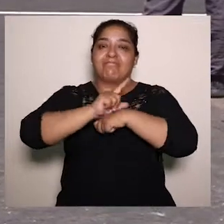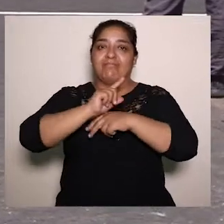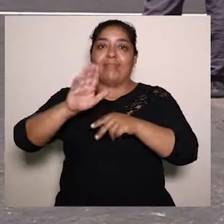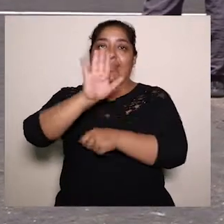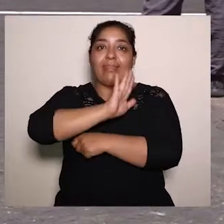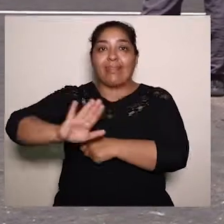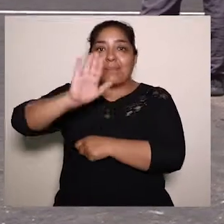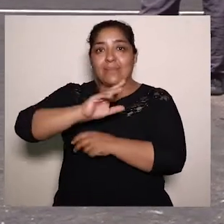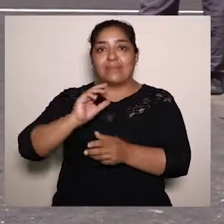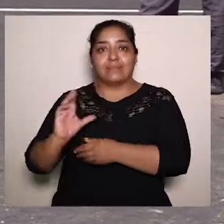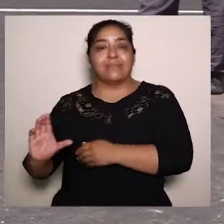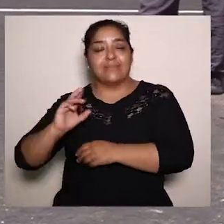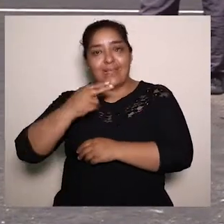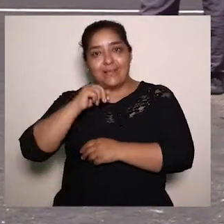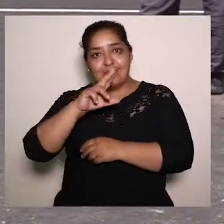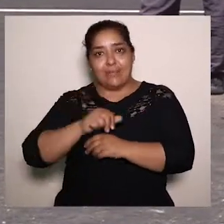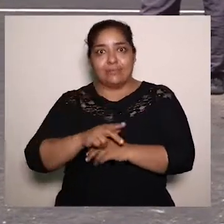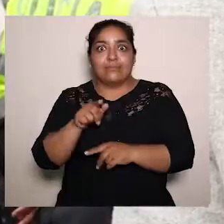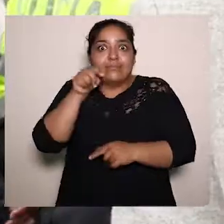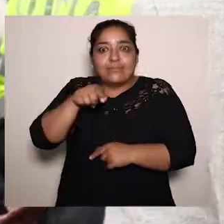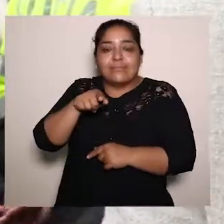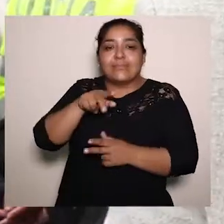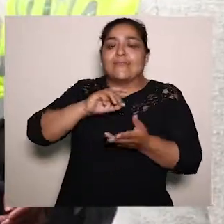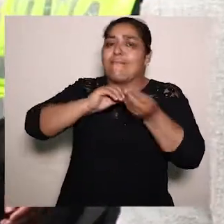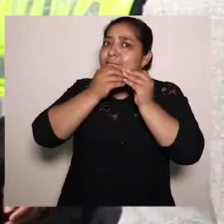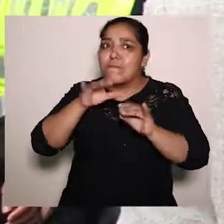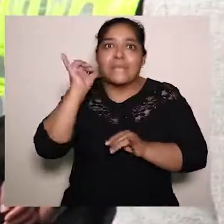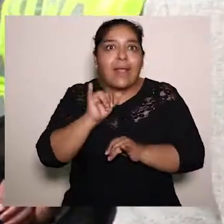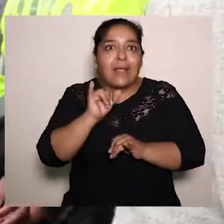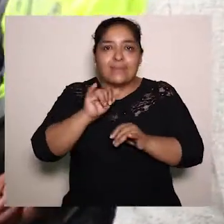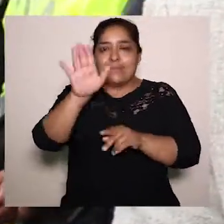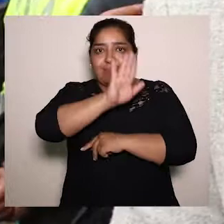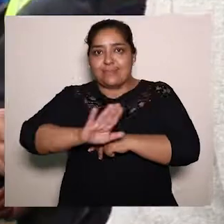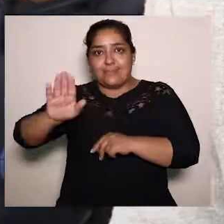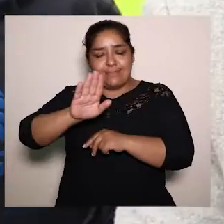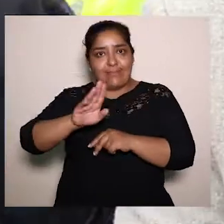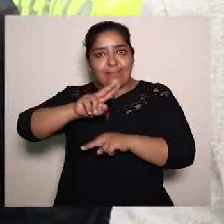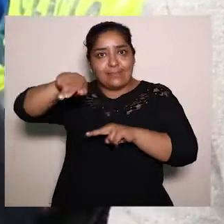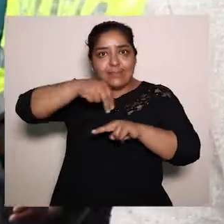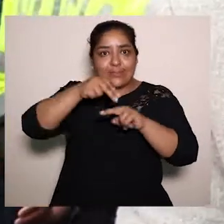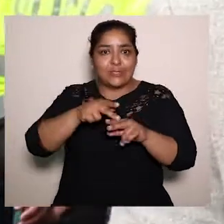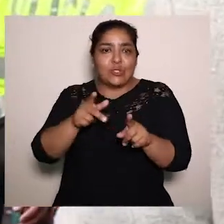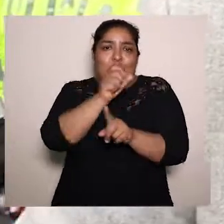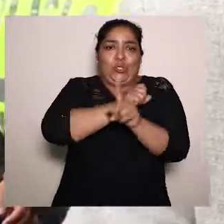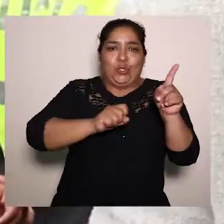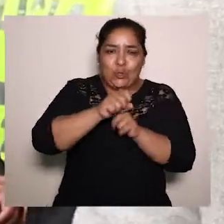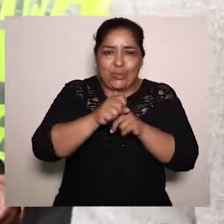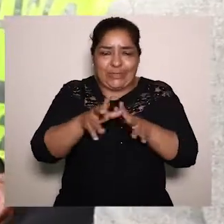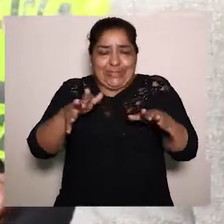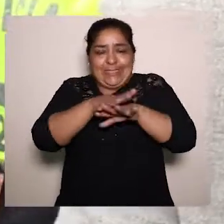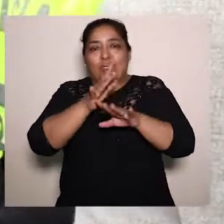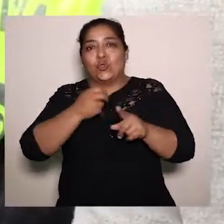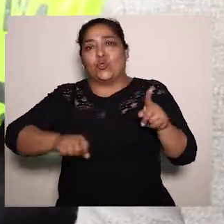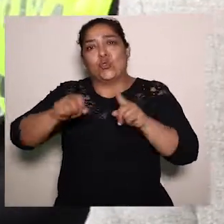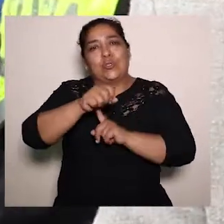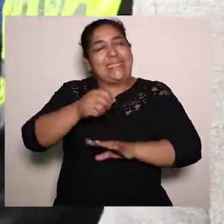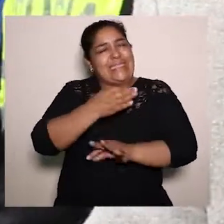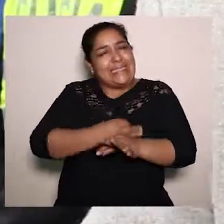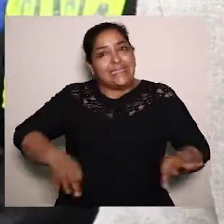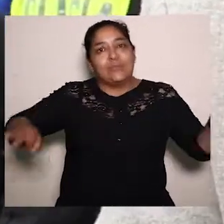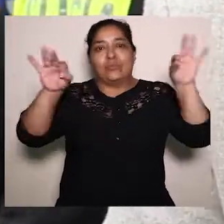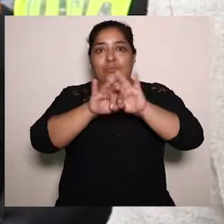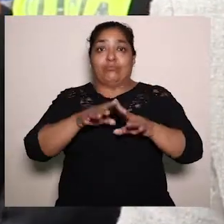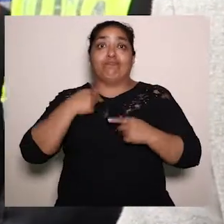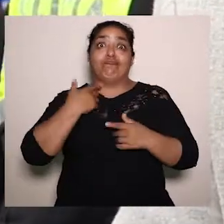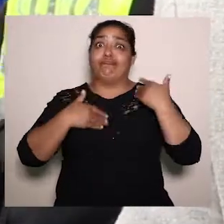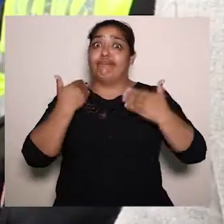liga departamental de chaz a este la esencia de nuestro departamento de nariño esencia social popular de un tejido social muy importante de